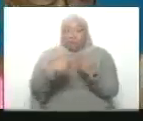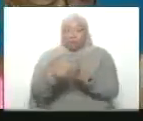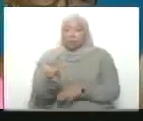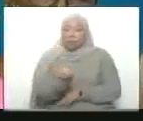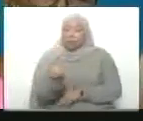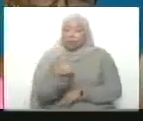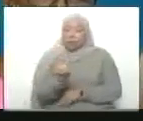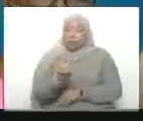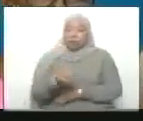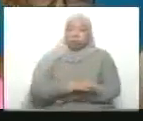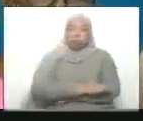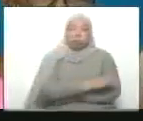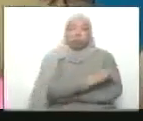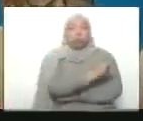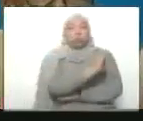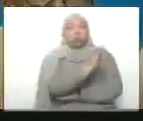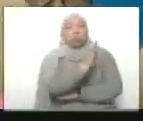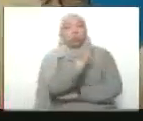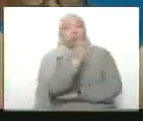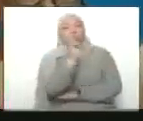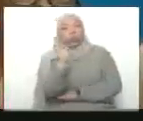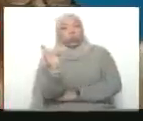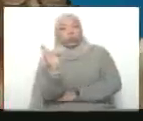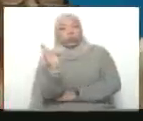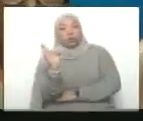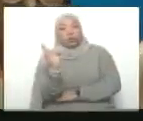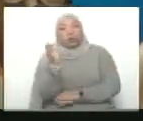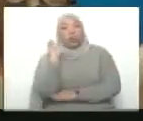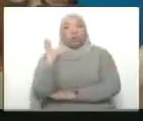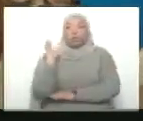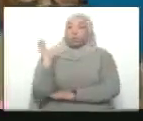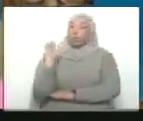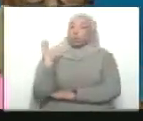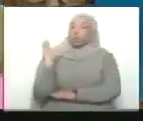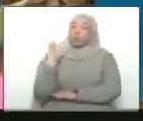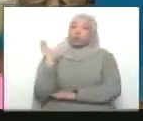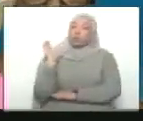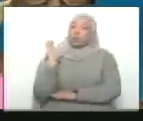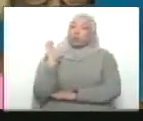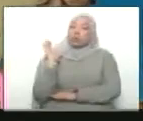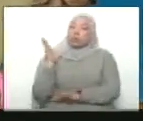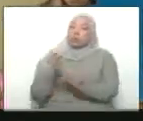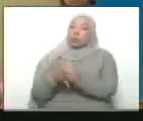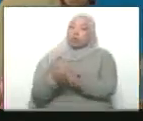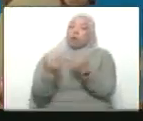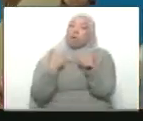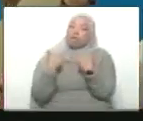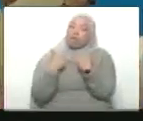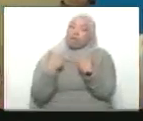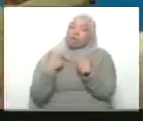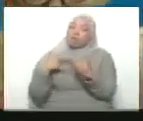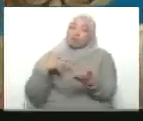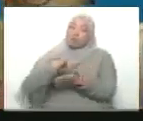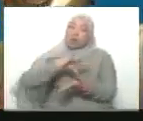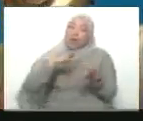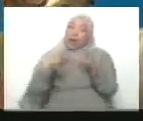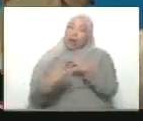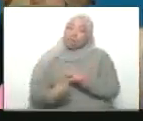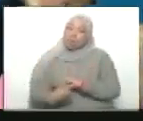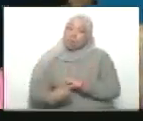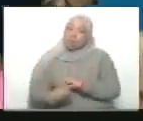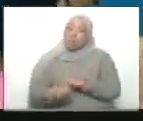hasta Venezuela y fíjese, dio una conferencia sobre justamente las afectaciones que este llamado cambio